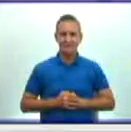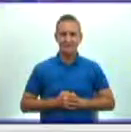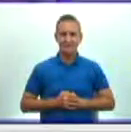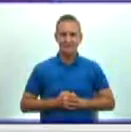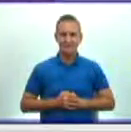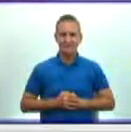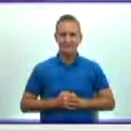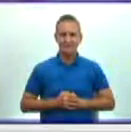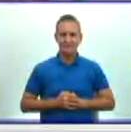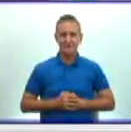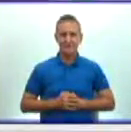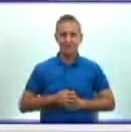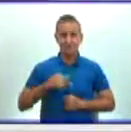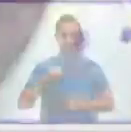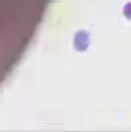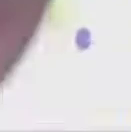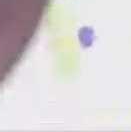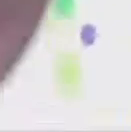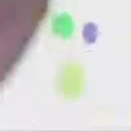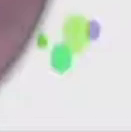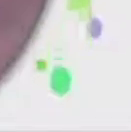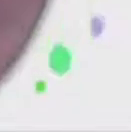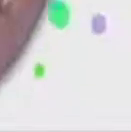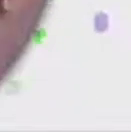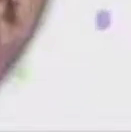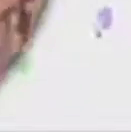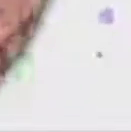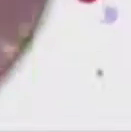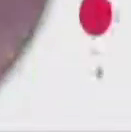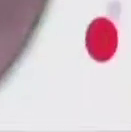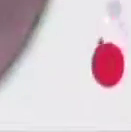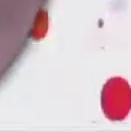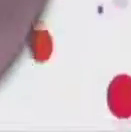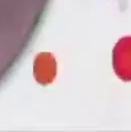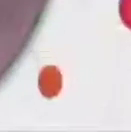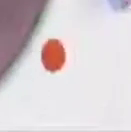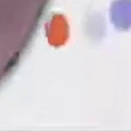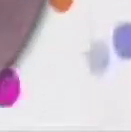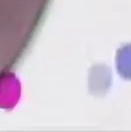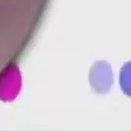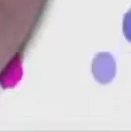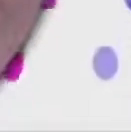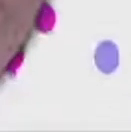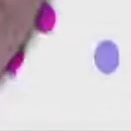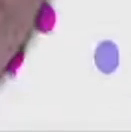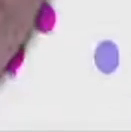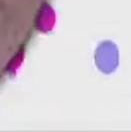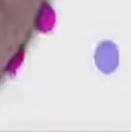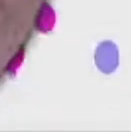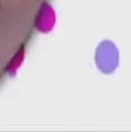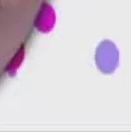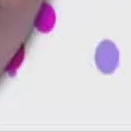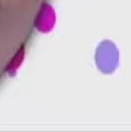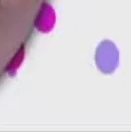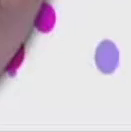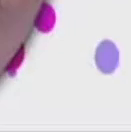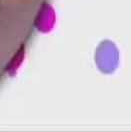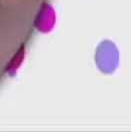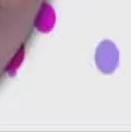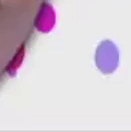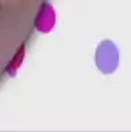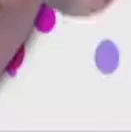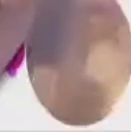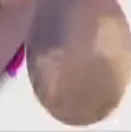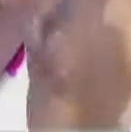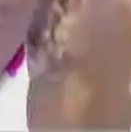Hoy es un día mejor, el cielo tiene color. En el aire se respira el amor,